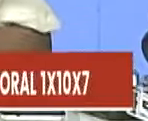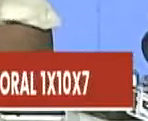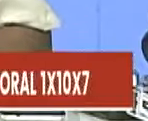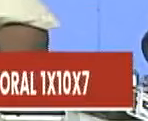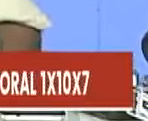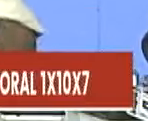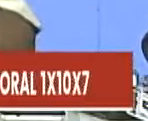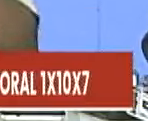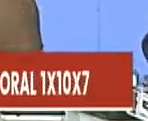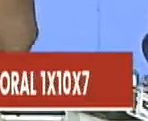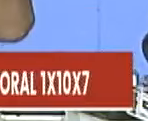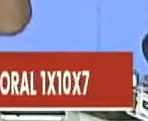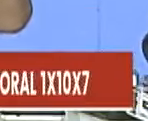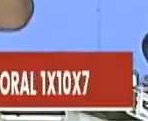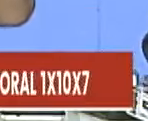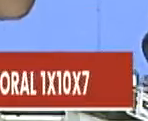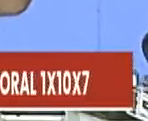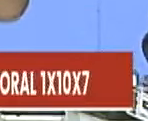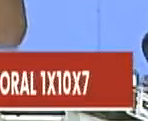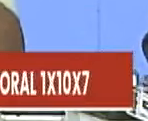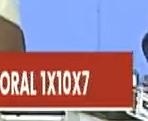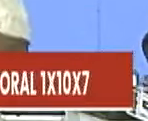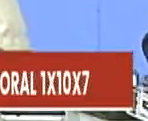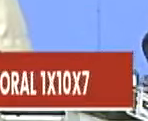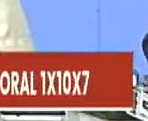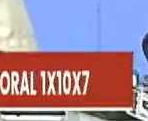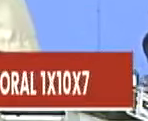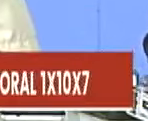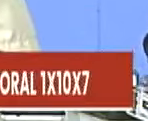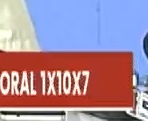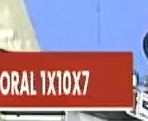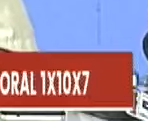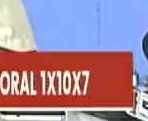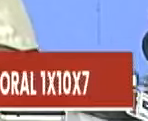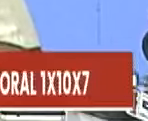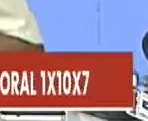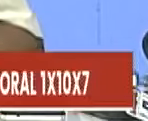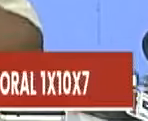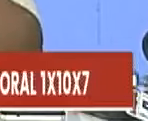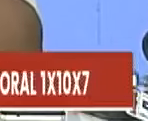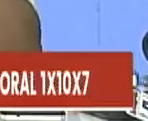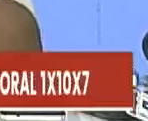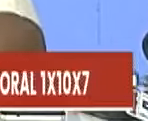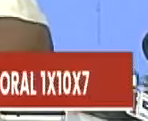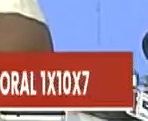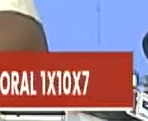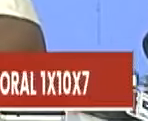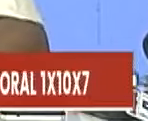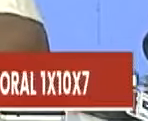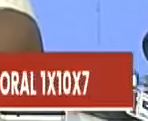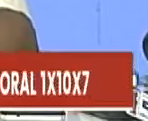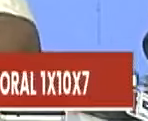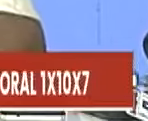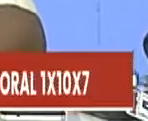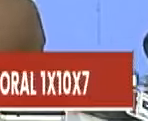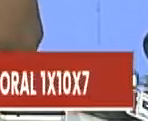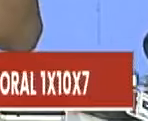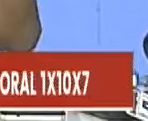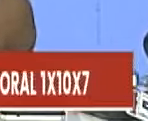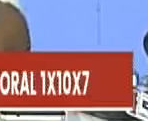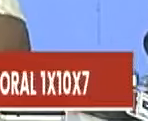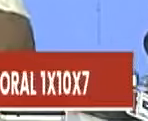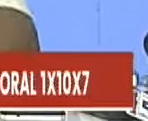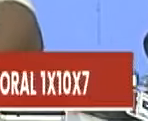1x10x7. Bueno, que en primer lugar, compuesta por nuestro Partido Socialista Unido de Venezuela y todas sus estructuras de base, calles,